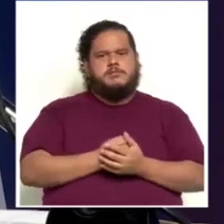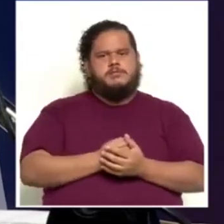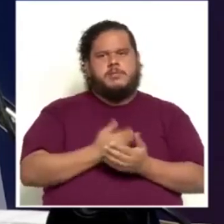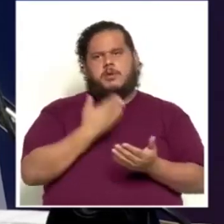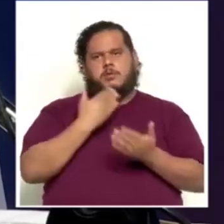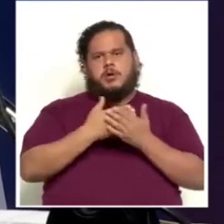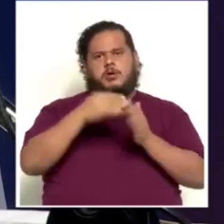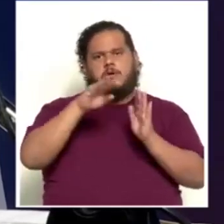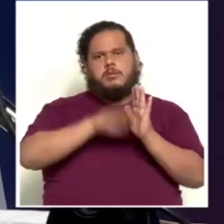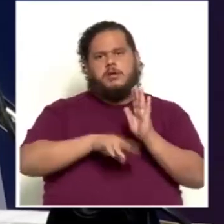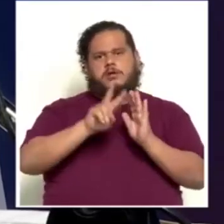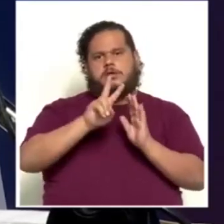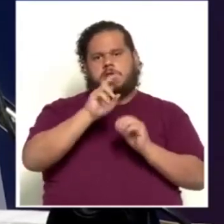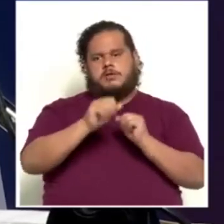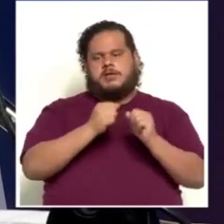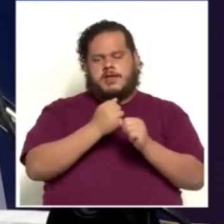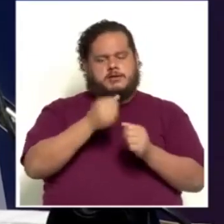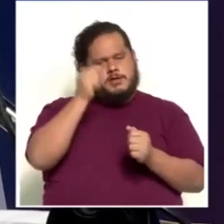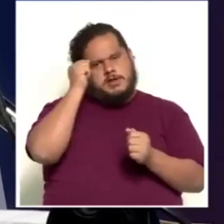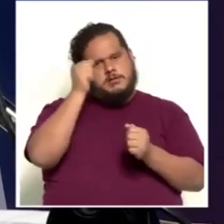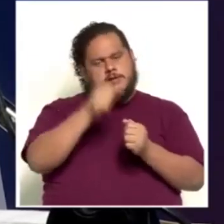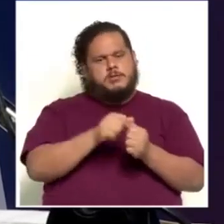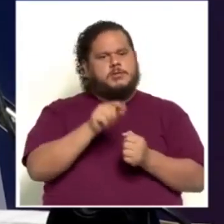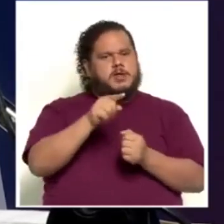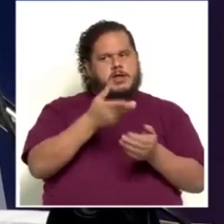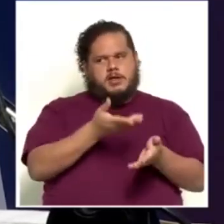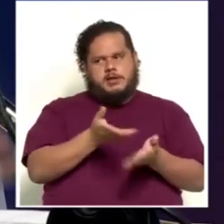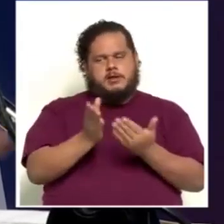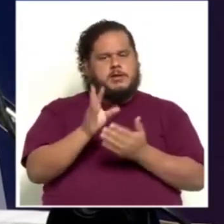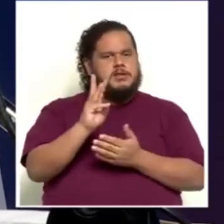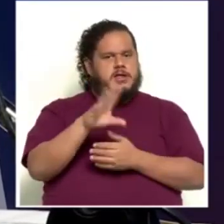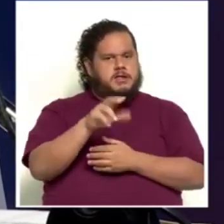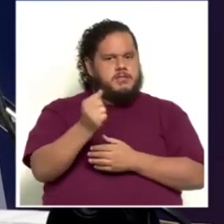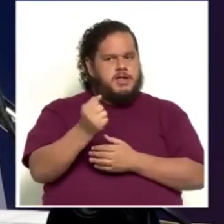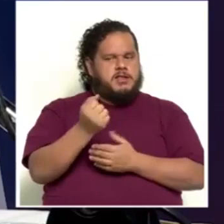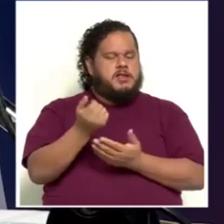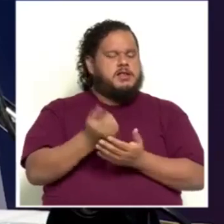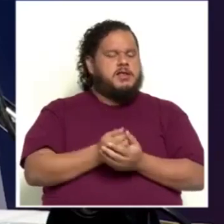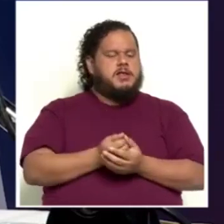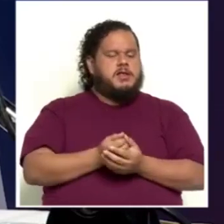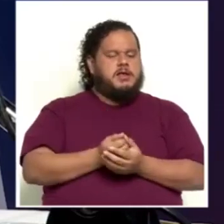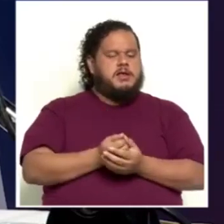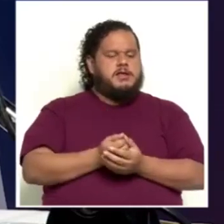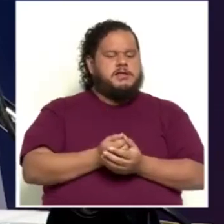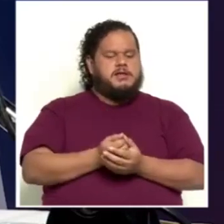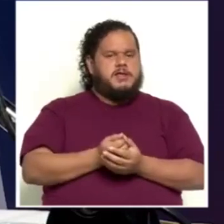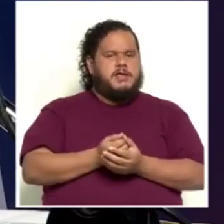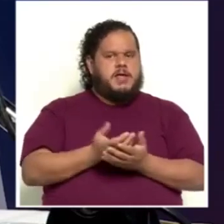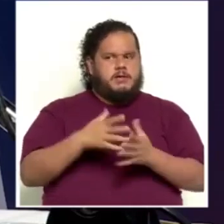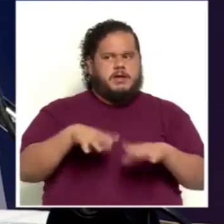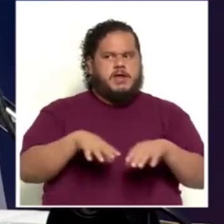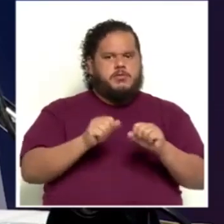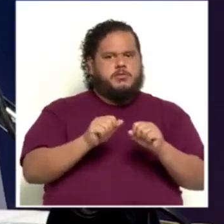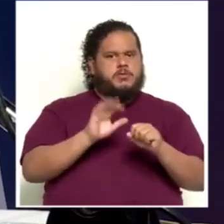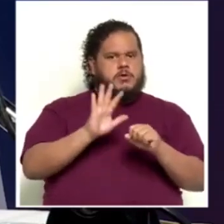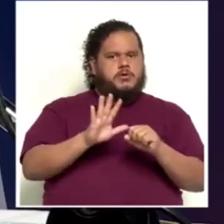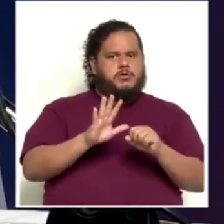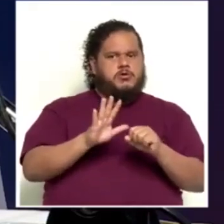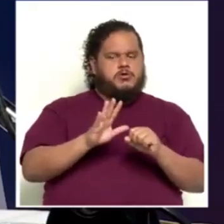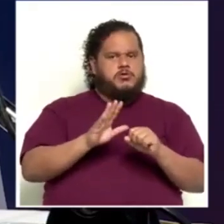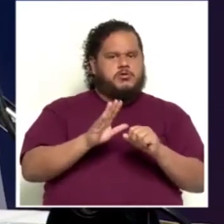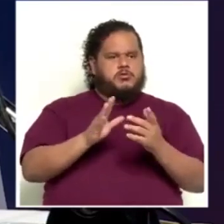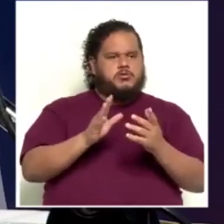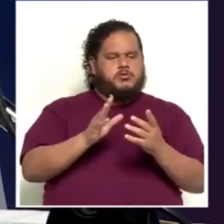bueno, menos de 2 años, ¿verdad? Acordémonos que él llevaba 6 meses prácticamente de haber asumido su